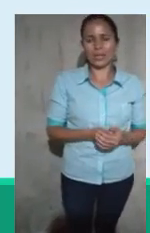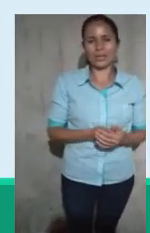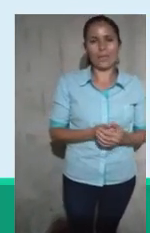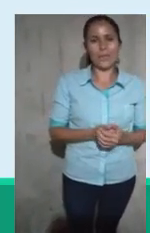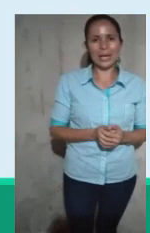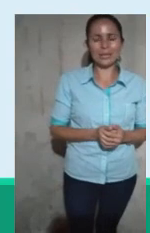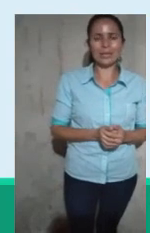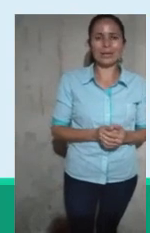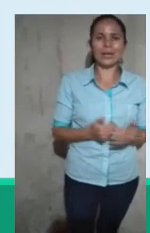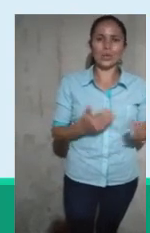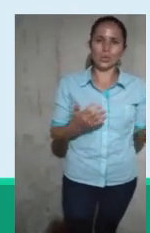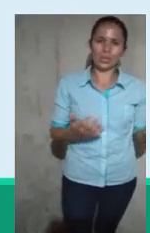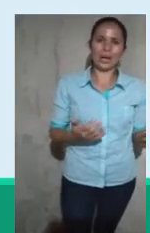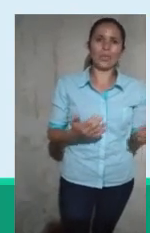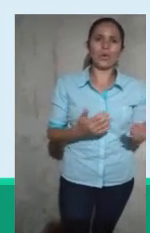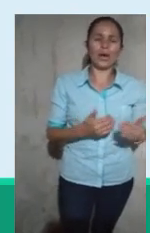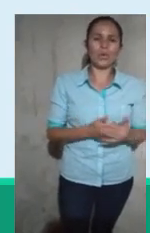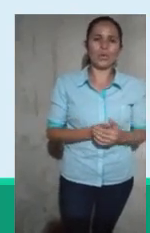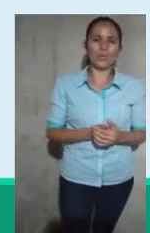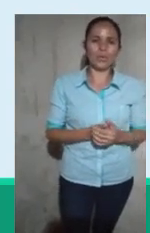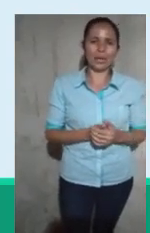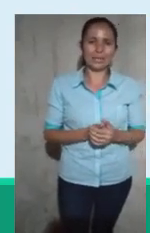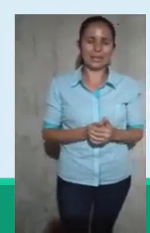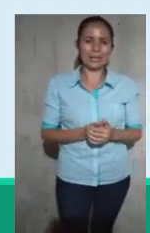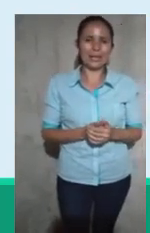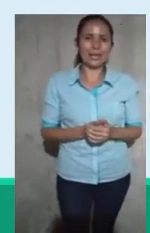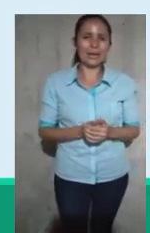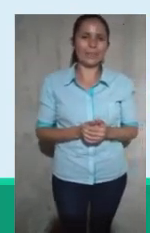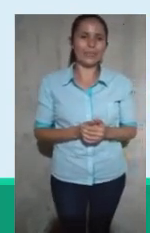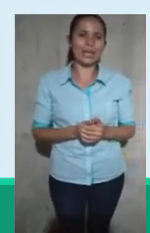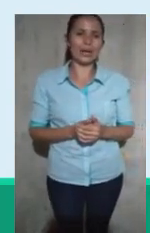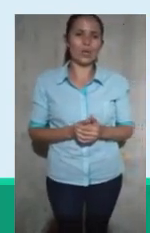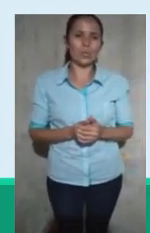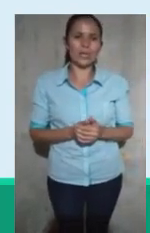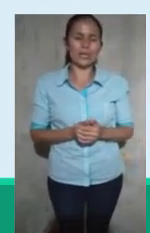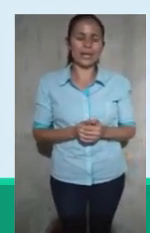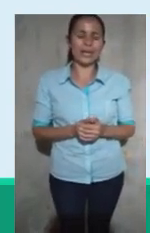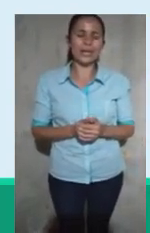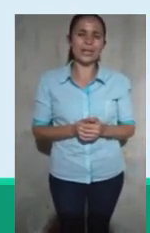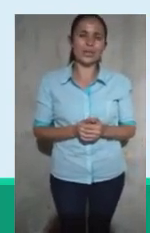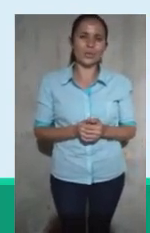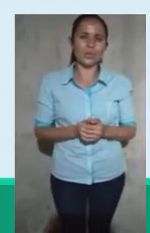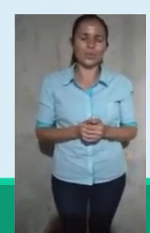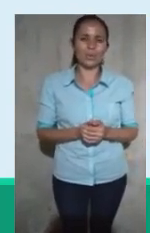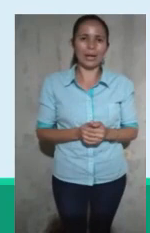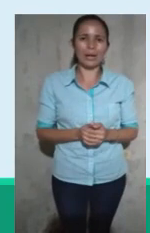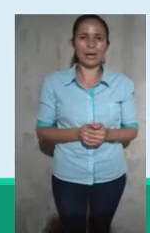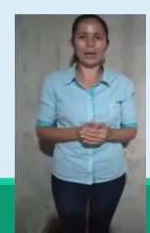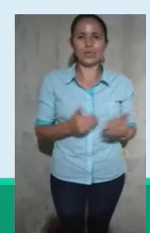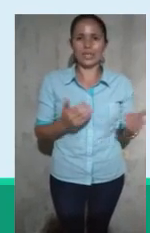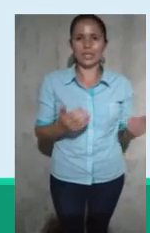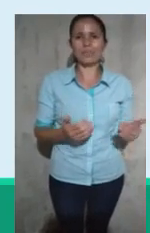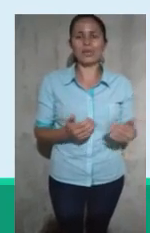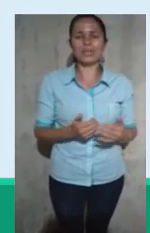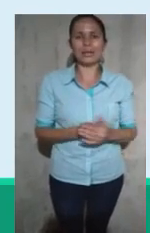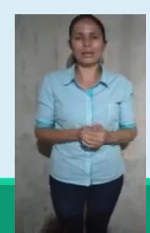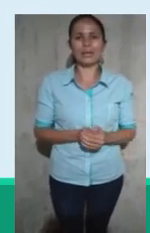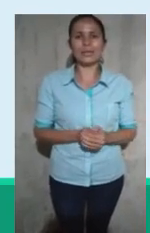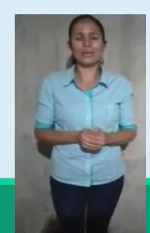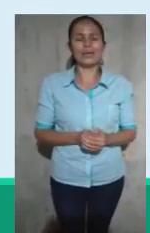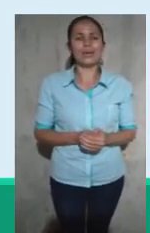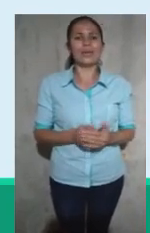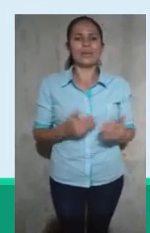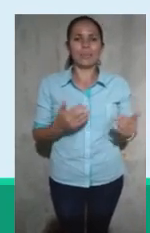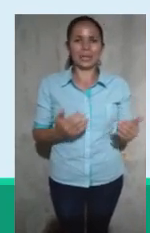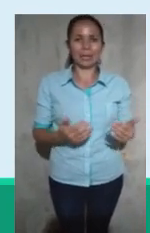de Educación Básica Gustavo Adolfo Castañeda de la comunidad de Sunsunlaca, municipio San